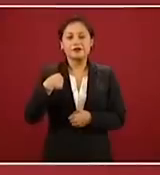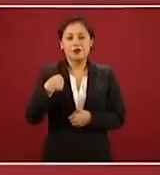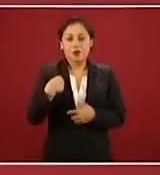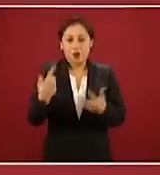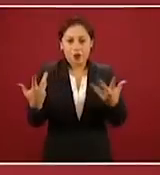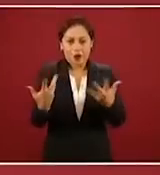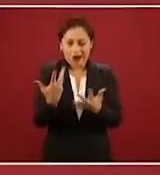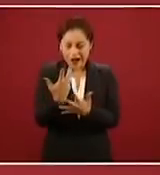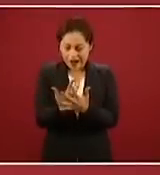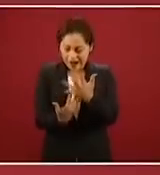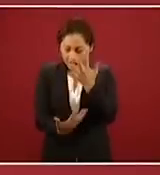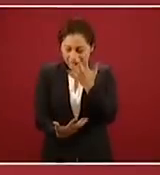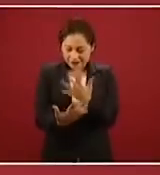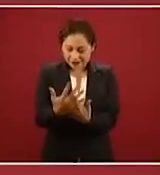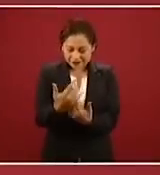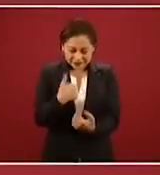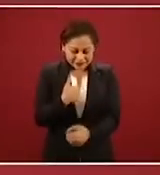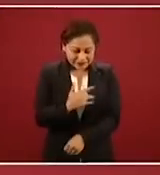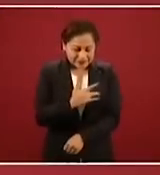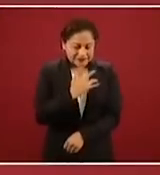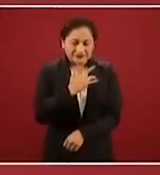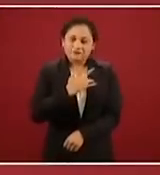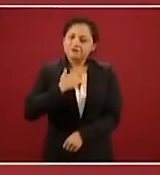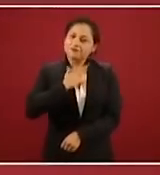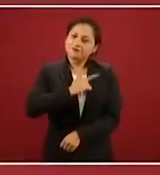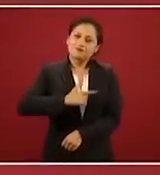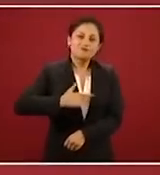que siempre he deseado.